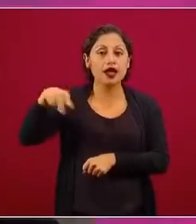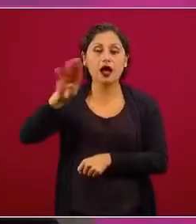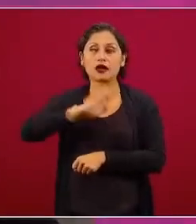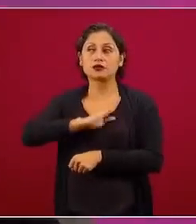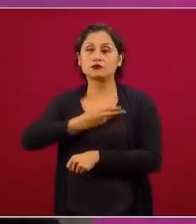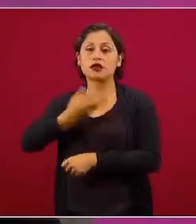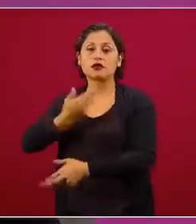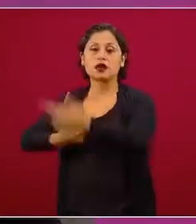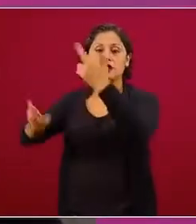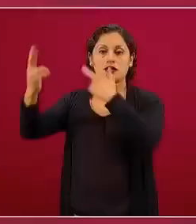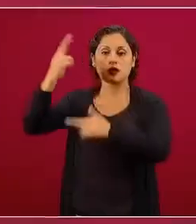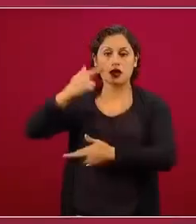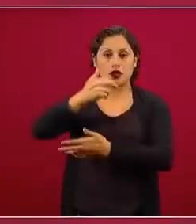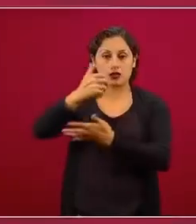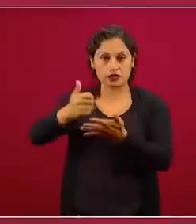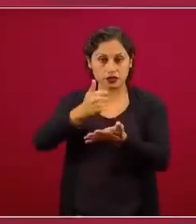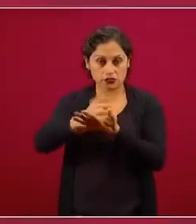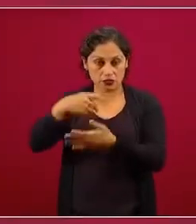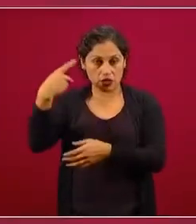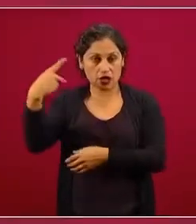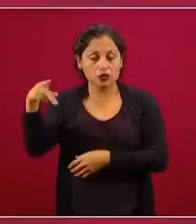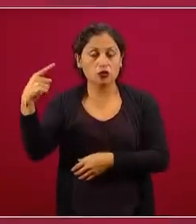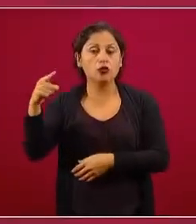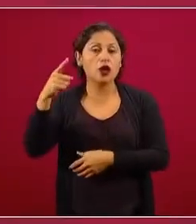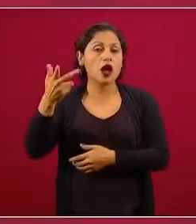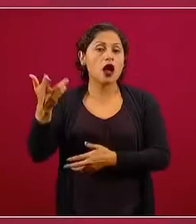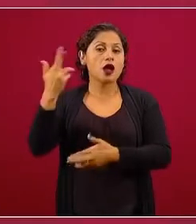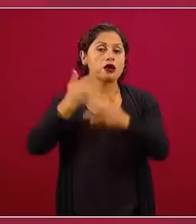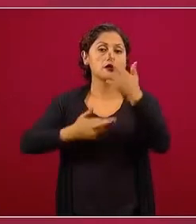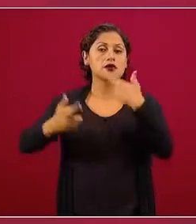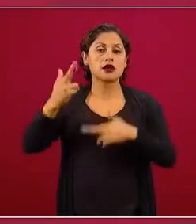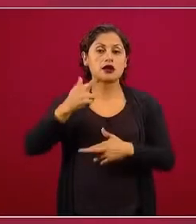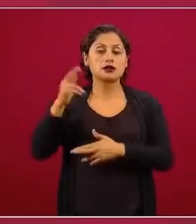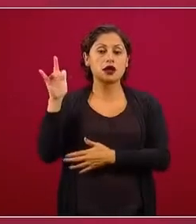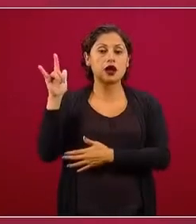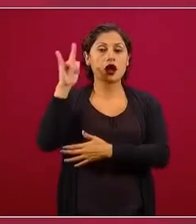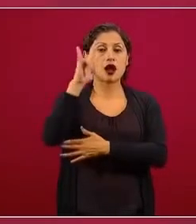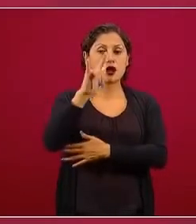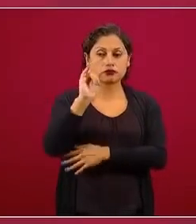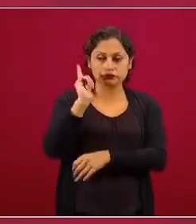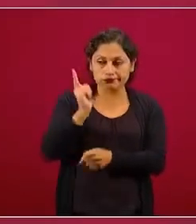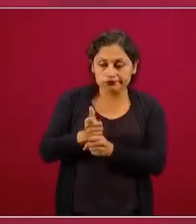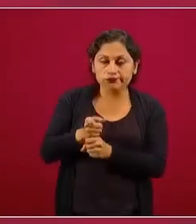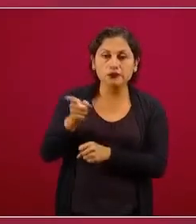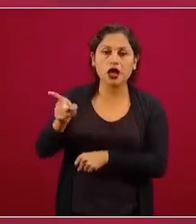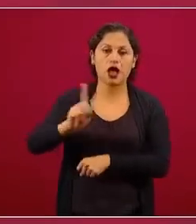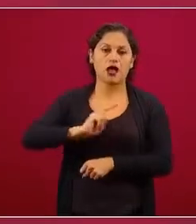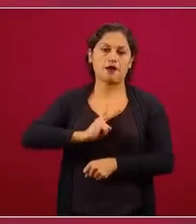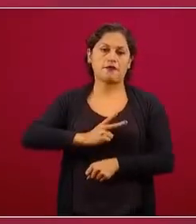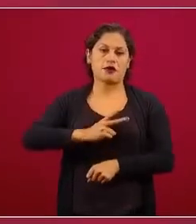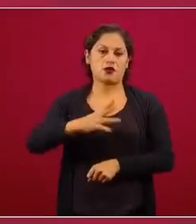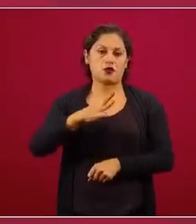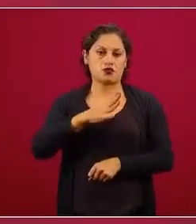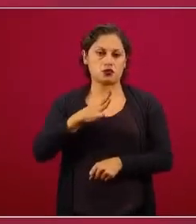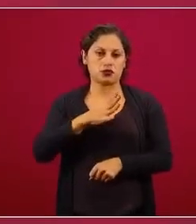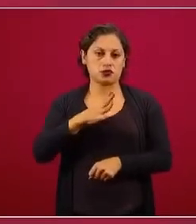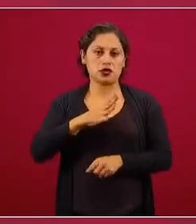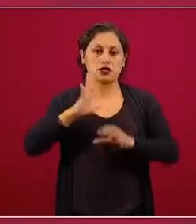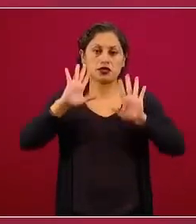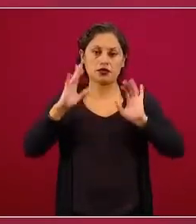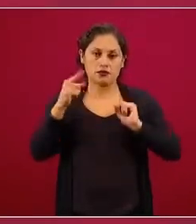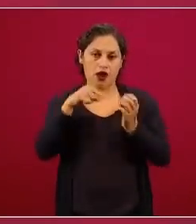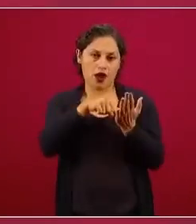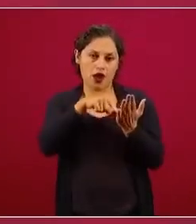a España, y ahí fue donde detectaron la presencia del virus. Pero hasta el corte del artículo esta persona